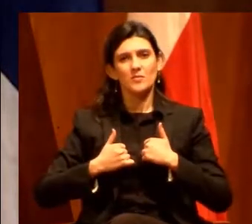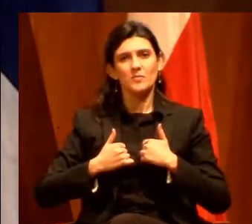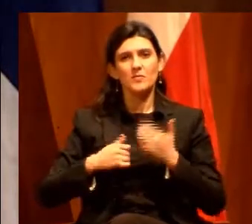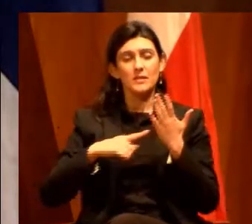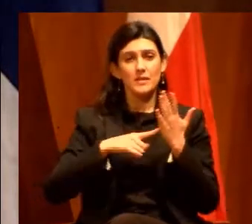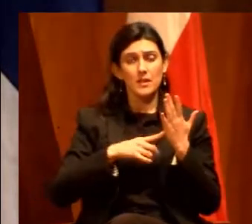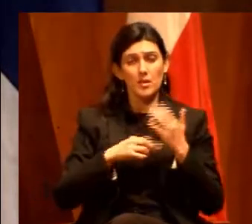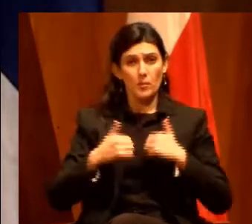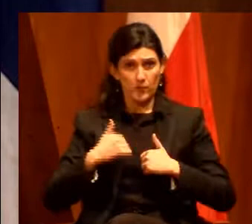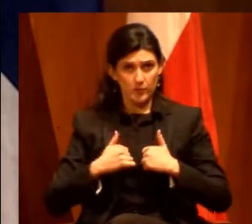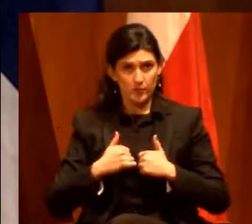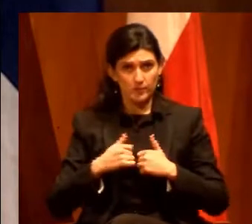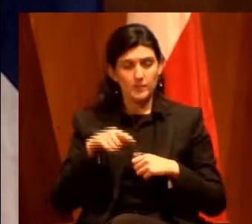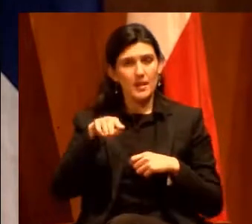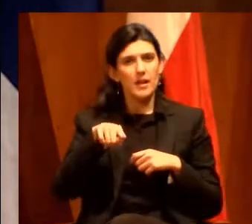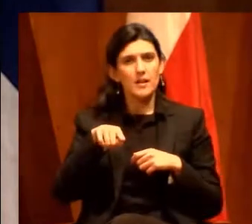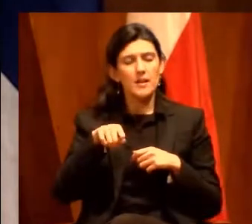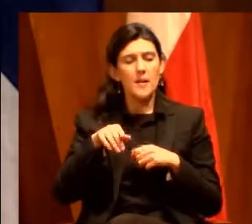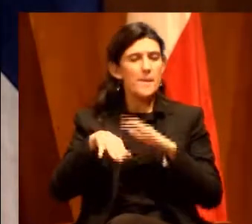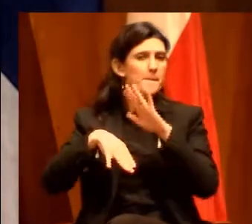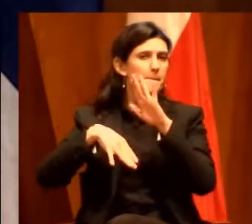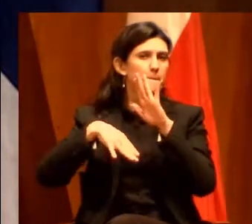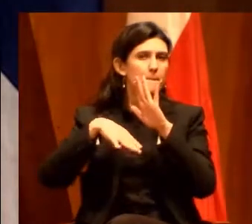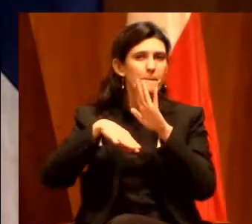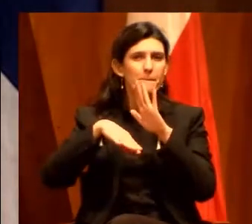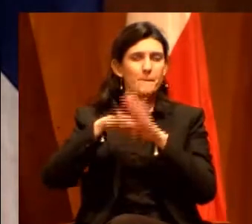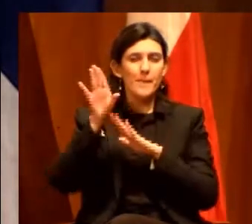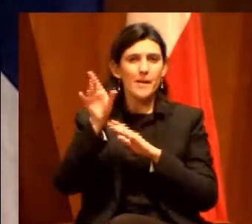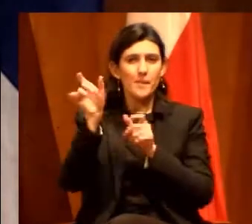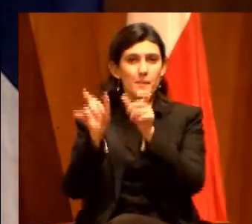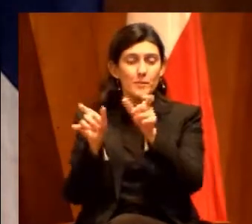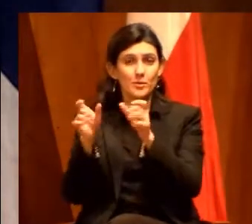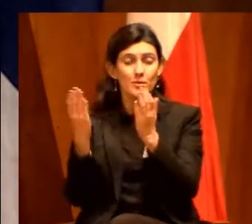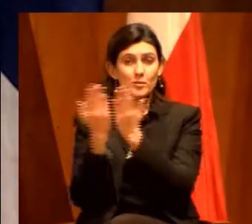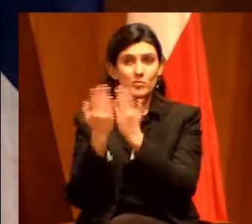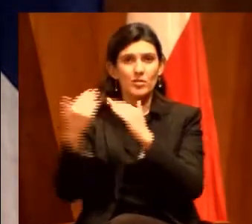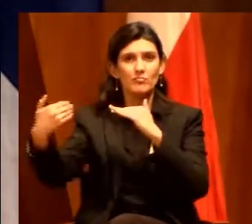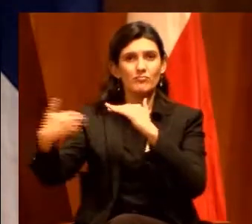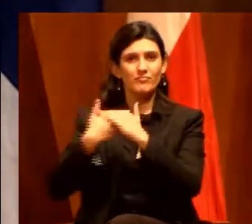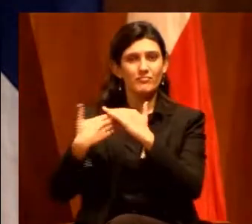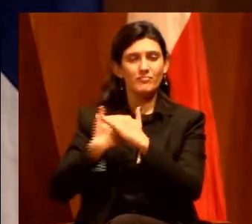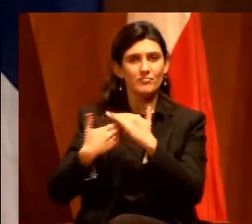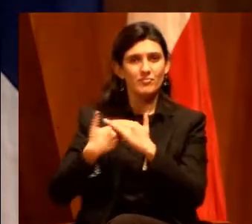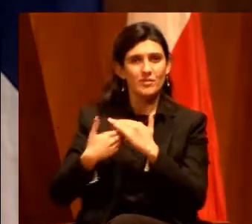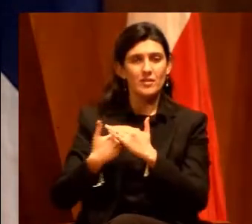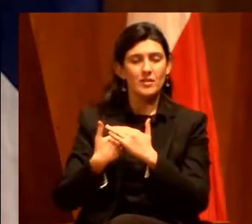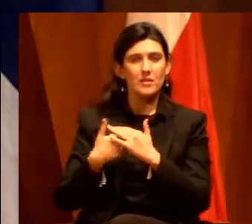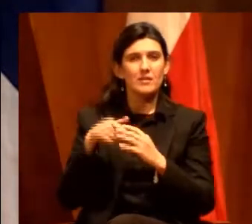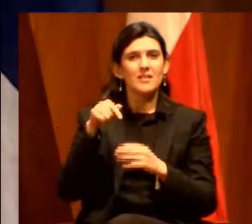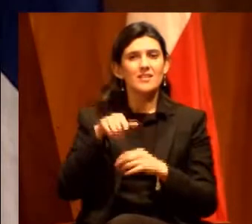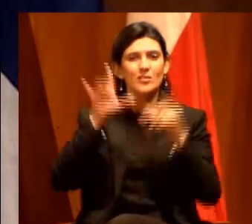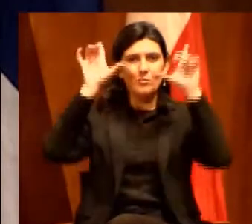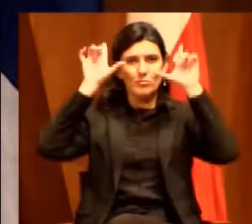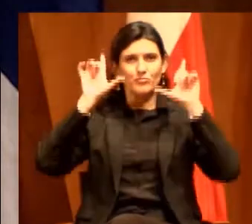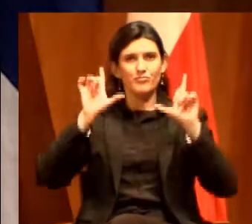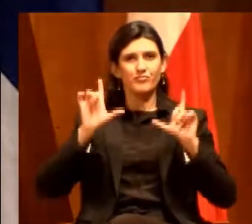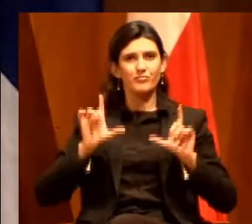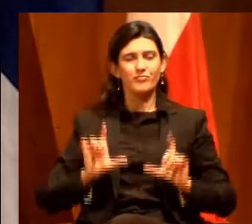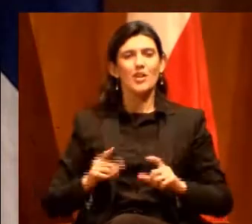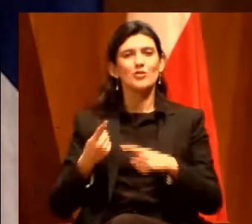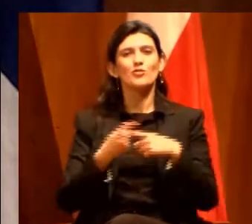de instituciones ingresan hoy la mayoría de los estudiantes del país, entregando una radiografía